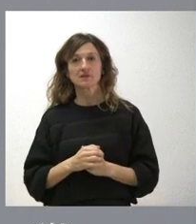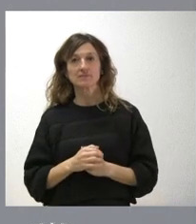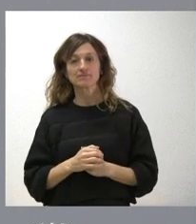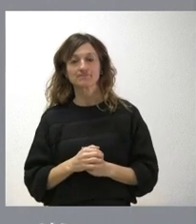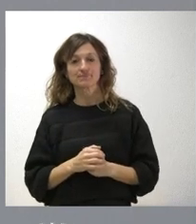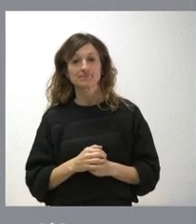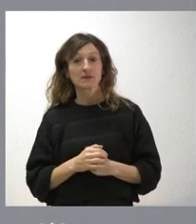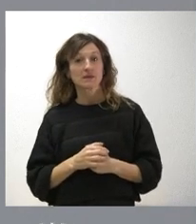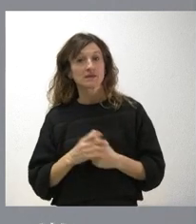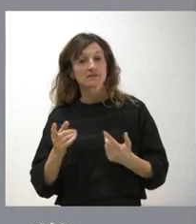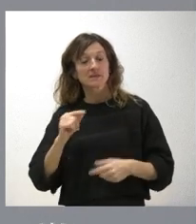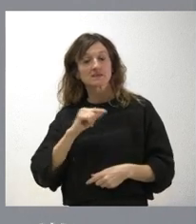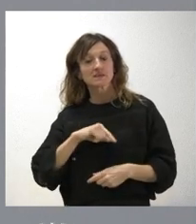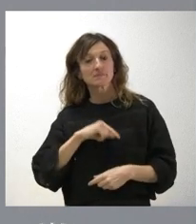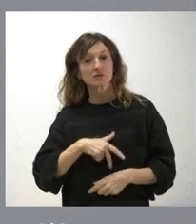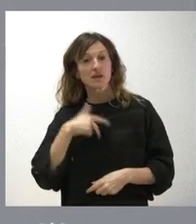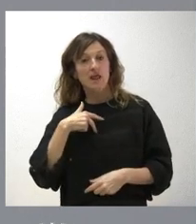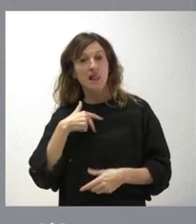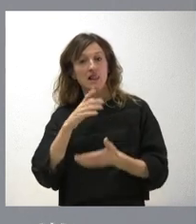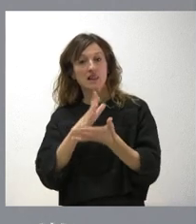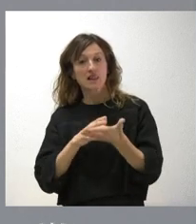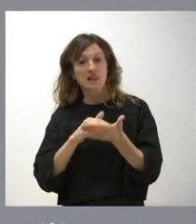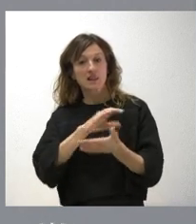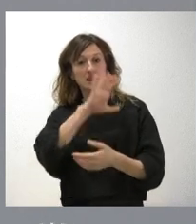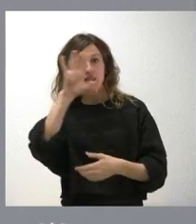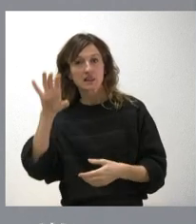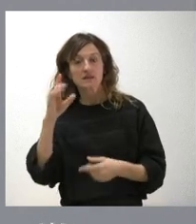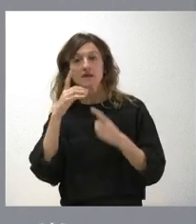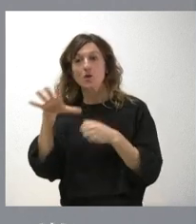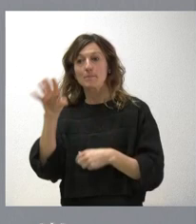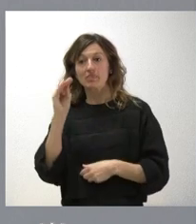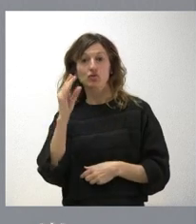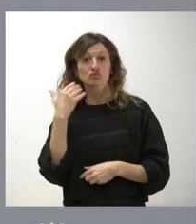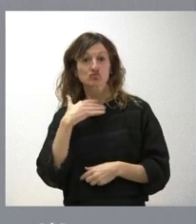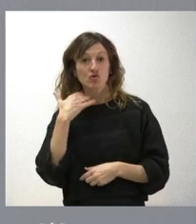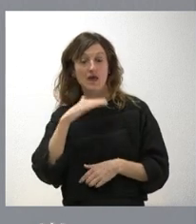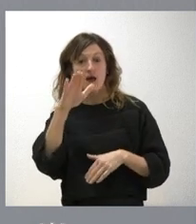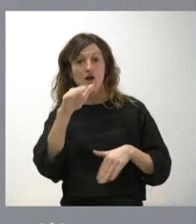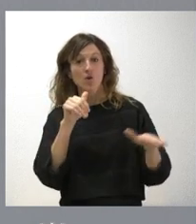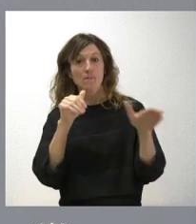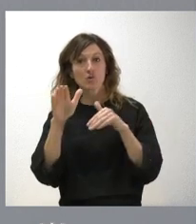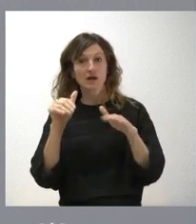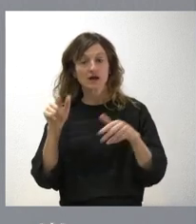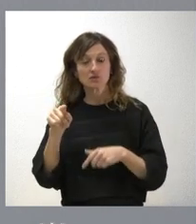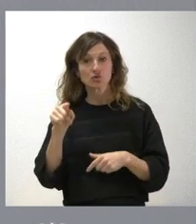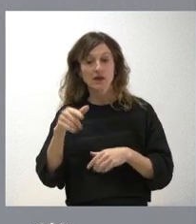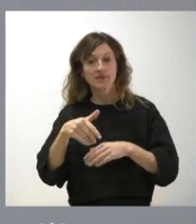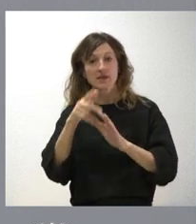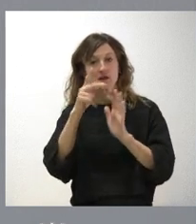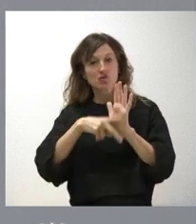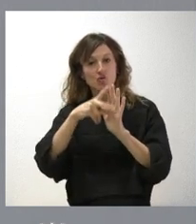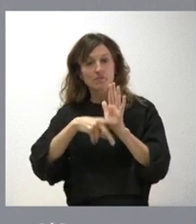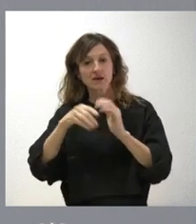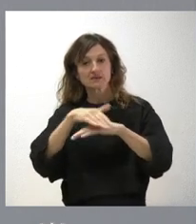digo que es un sentimiento generalizado de todas las comunidades autónomas y entiendo el caso de Soria que la convocatoria de las bases que están